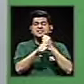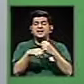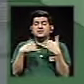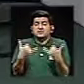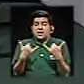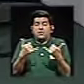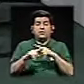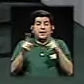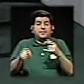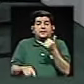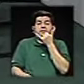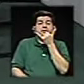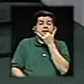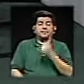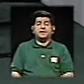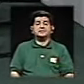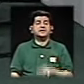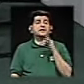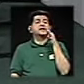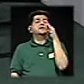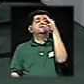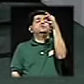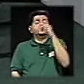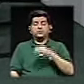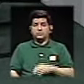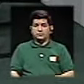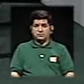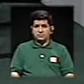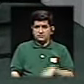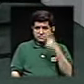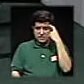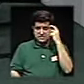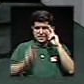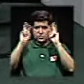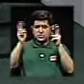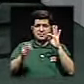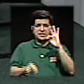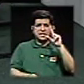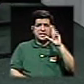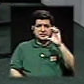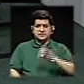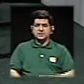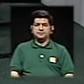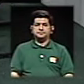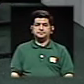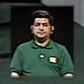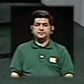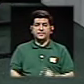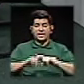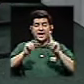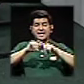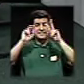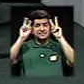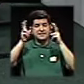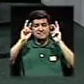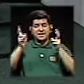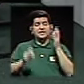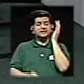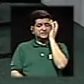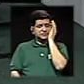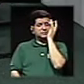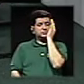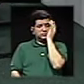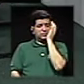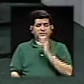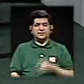qué qué pasaría a futuro con el tema del tlc Bueno hay muchos temas que en realidad preocupan